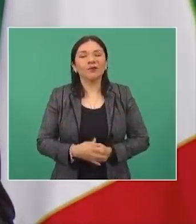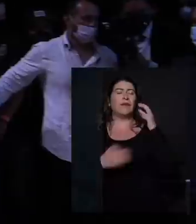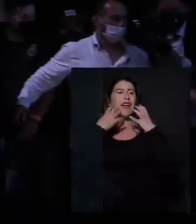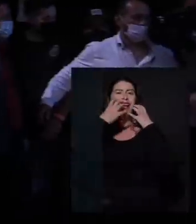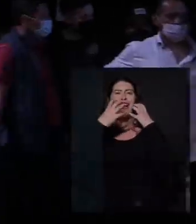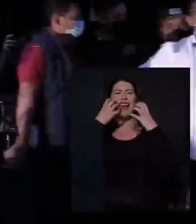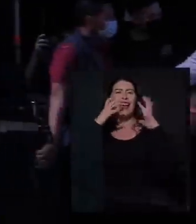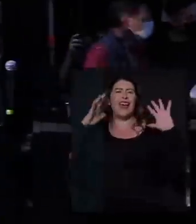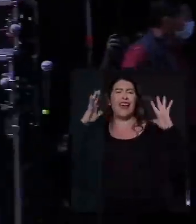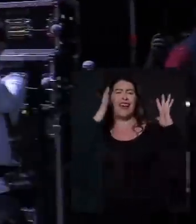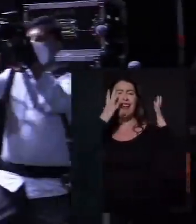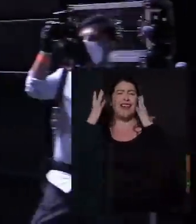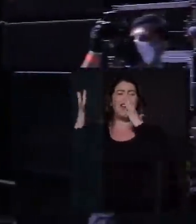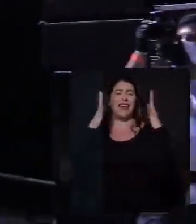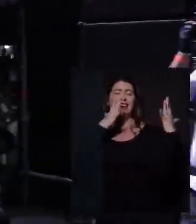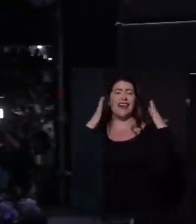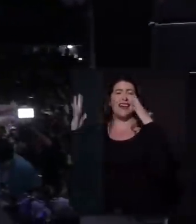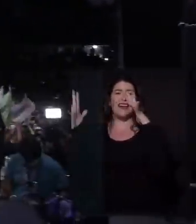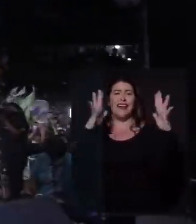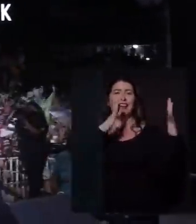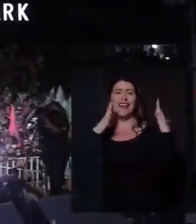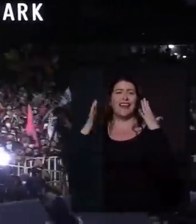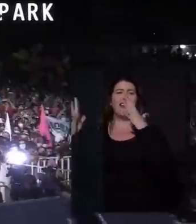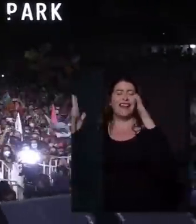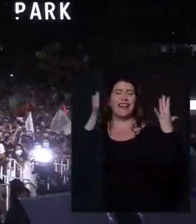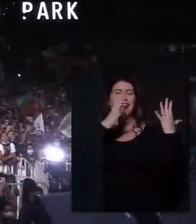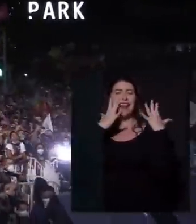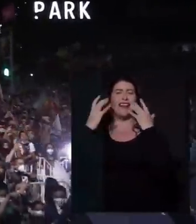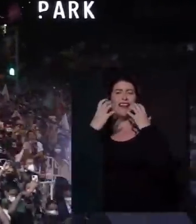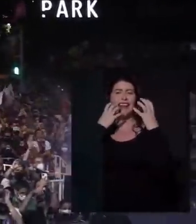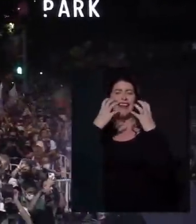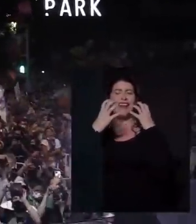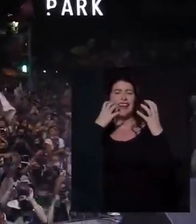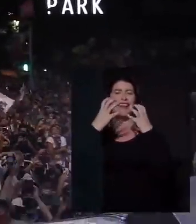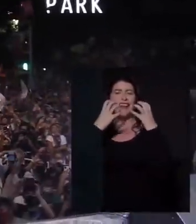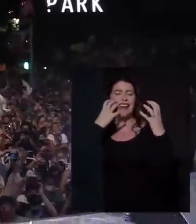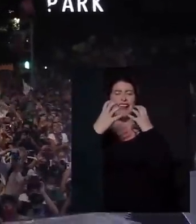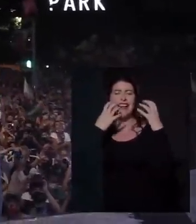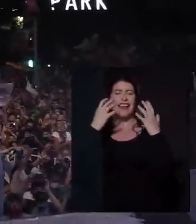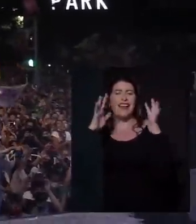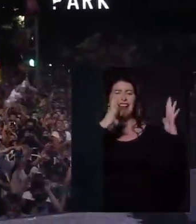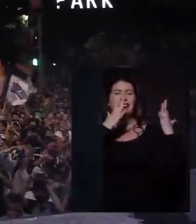inocultable por el triunfo de Gabriel Boric